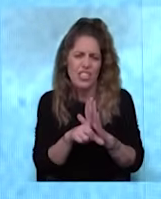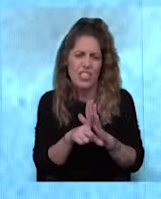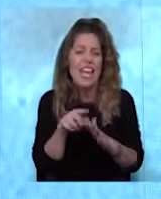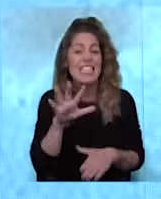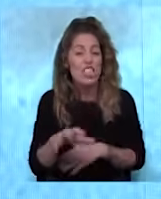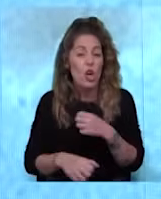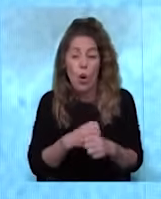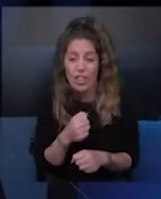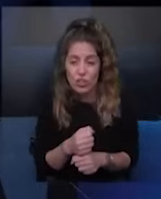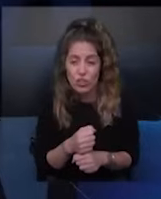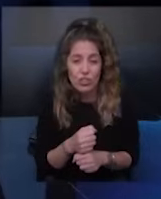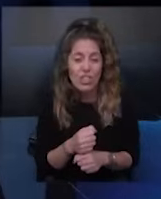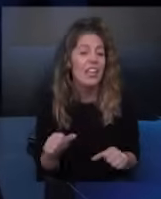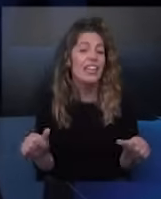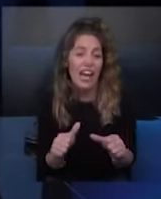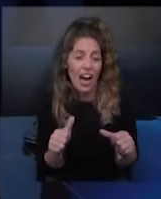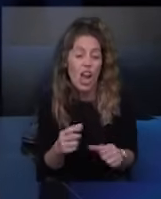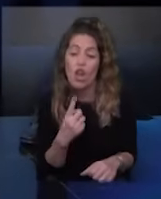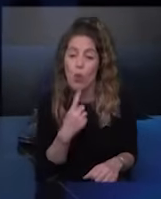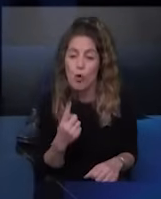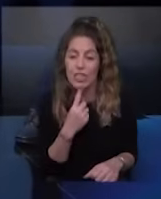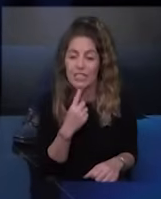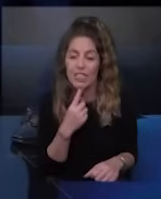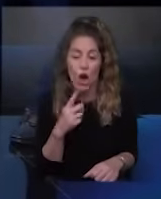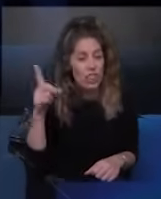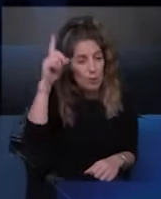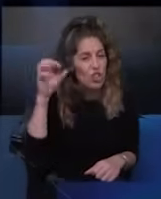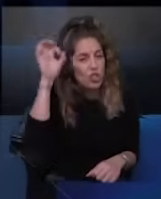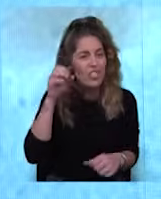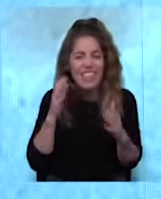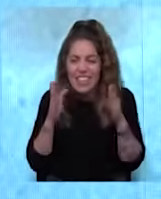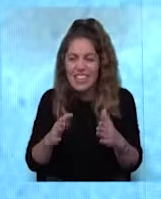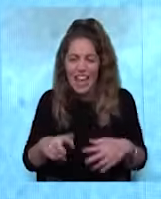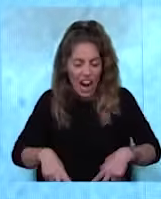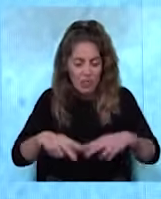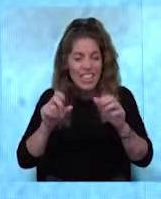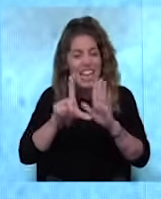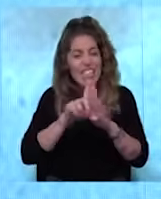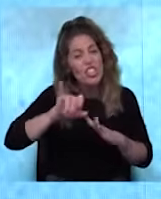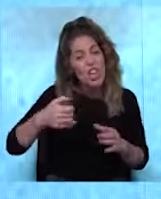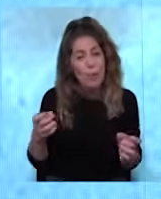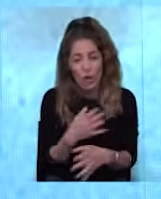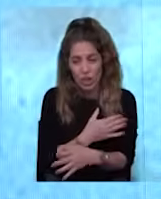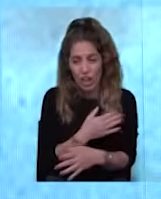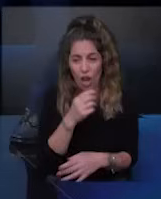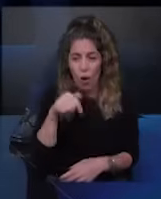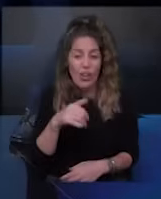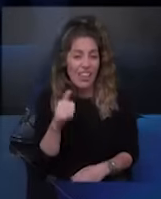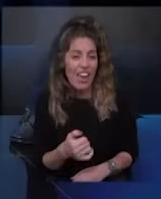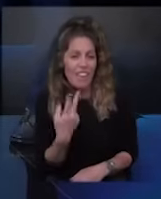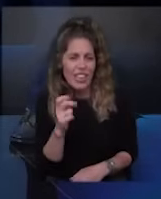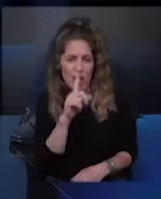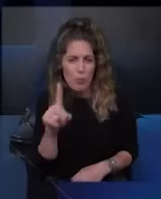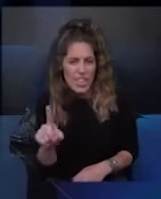esos c 5 años los políticos los legisladores se dediquen a revisar las leyes que ya están hechas Hoy hay